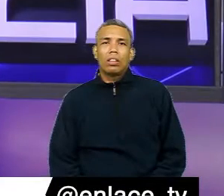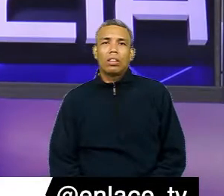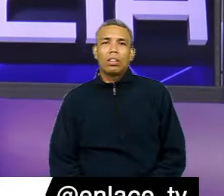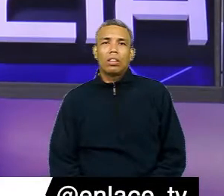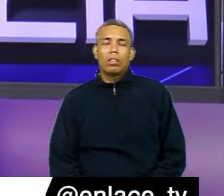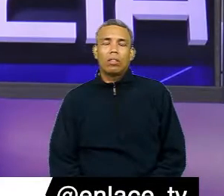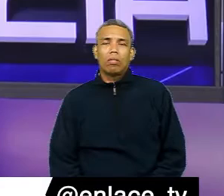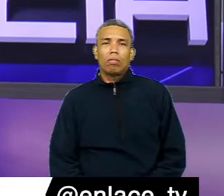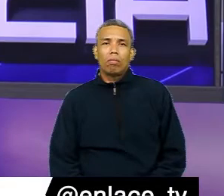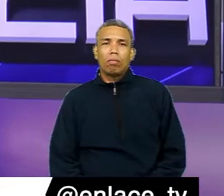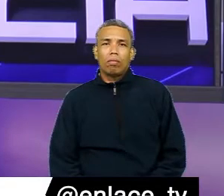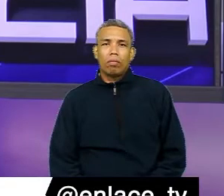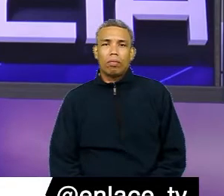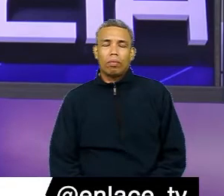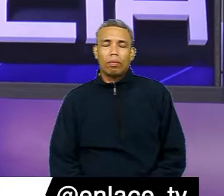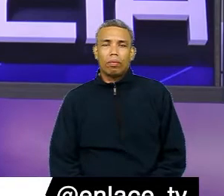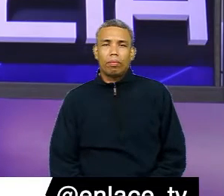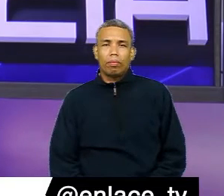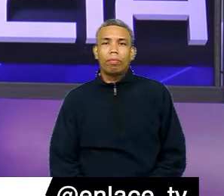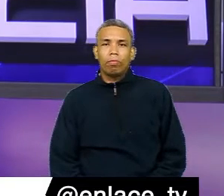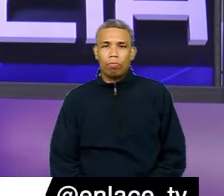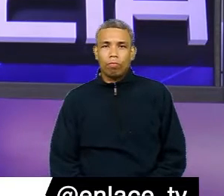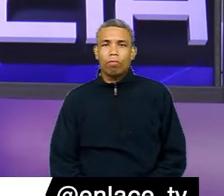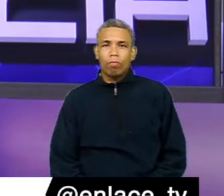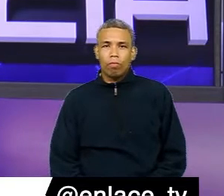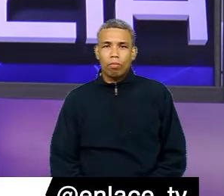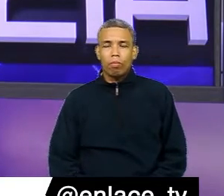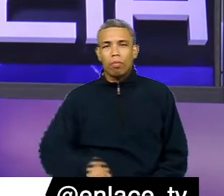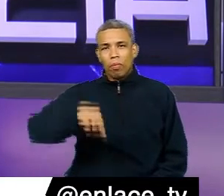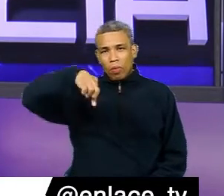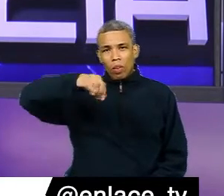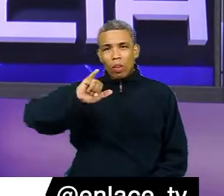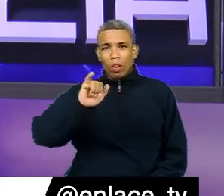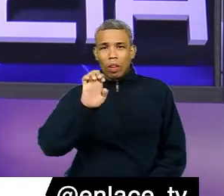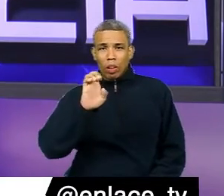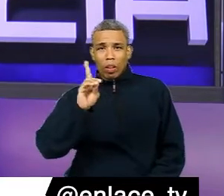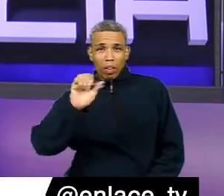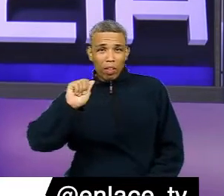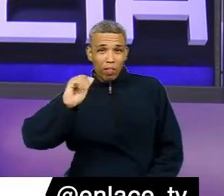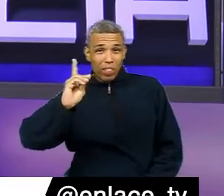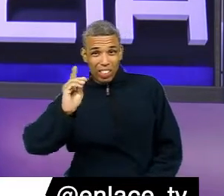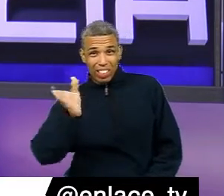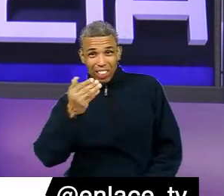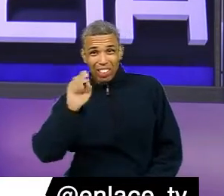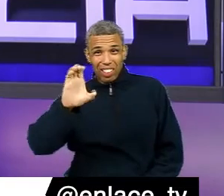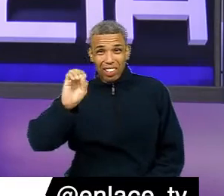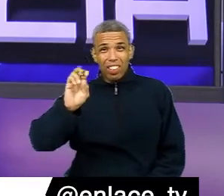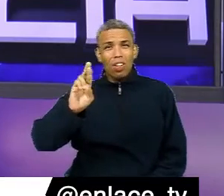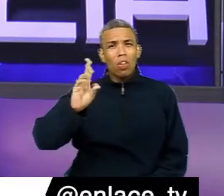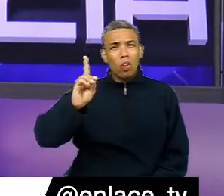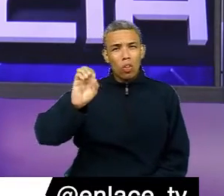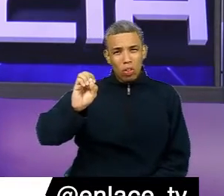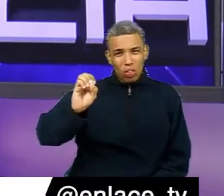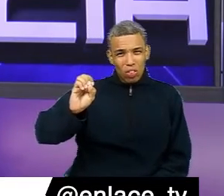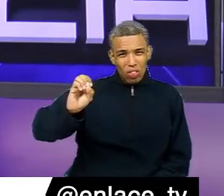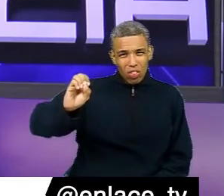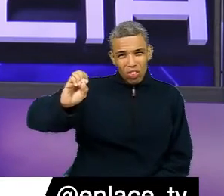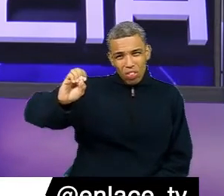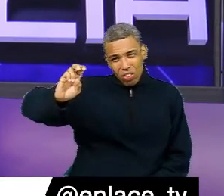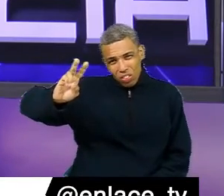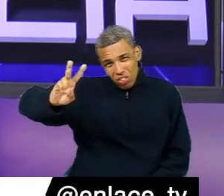En otras noticias, la ex senadora Piedad Córdoba recobró hoy todos sus derechos políticos cuando el Consejo de Estado falló a su favor